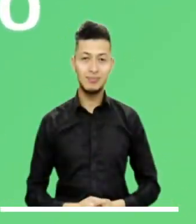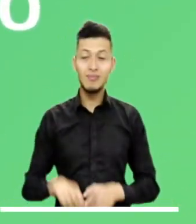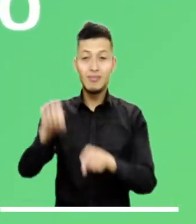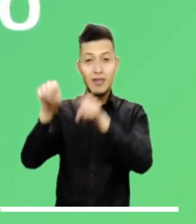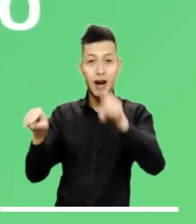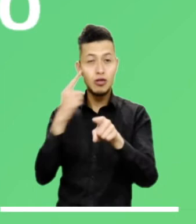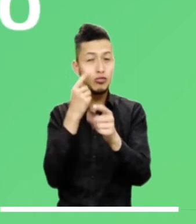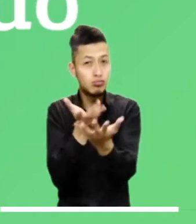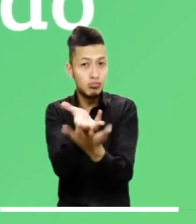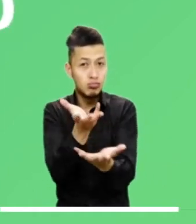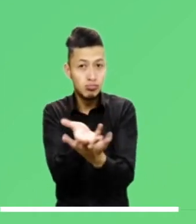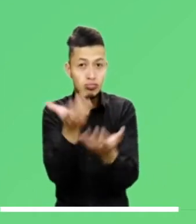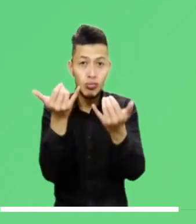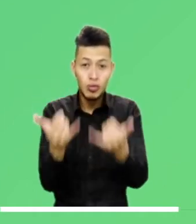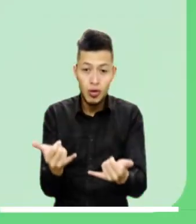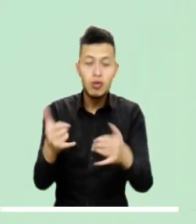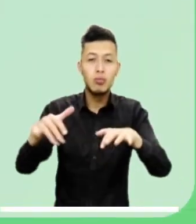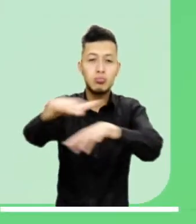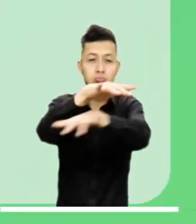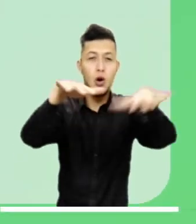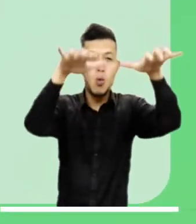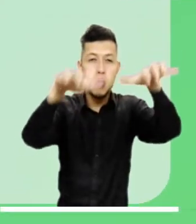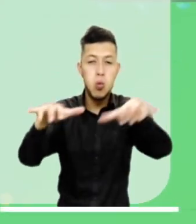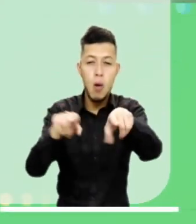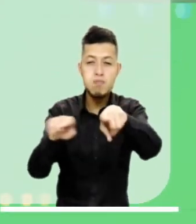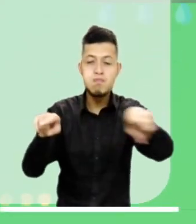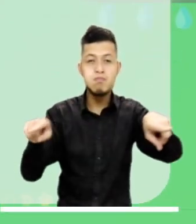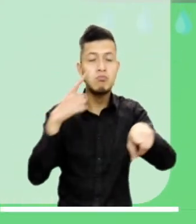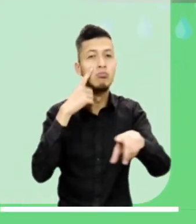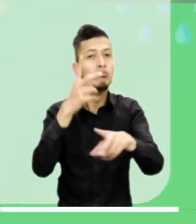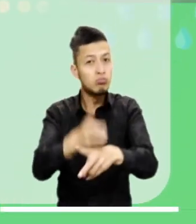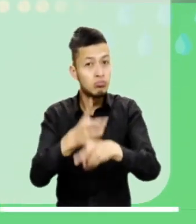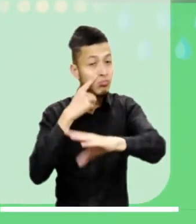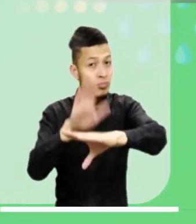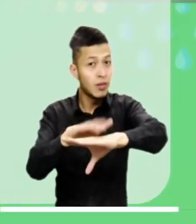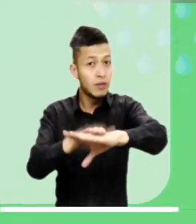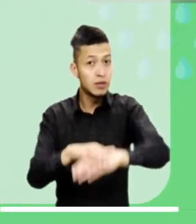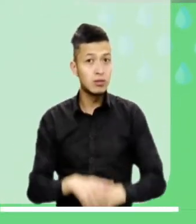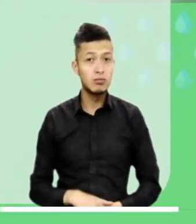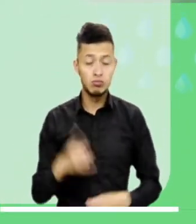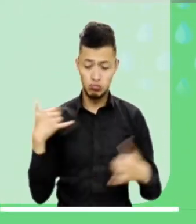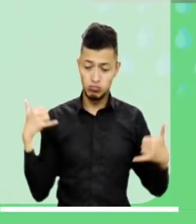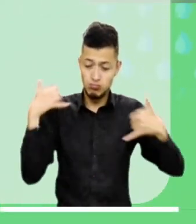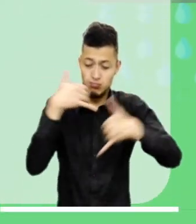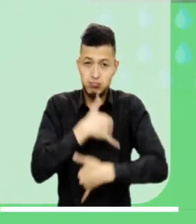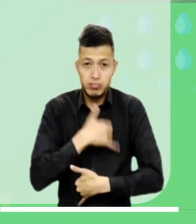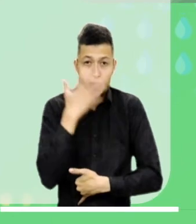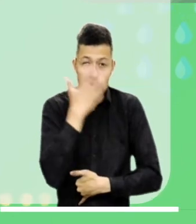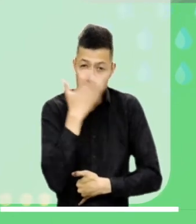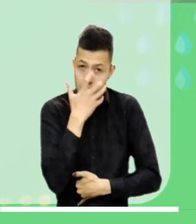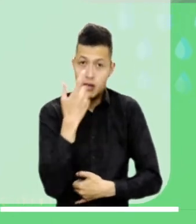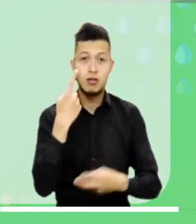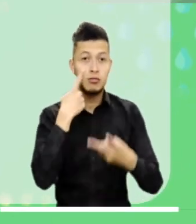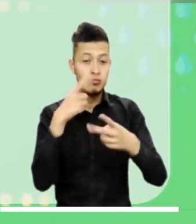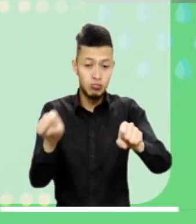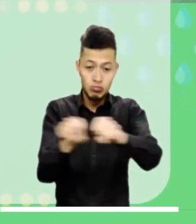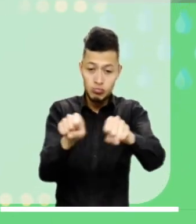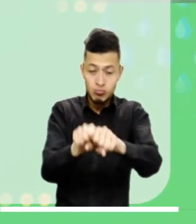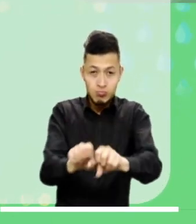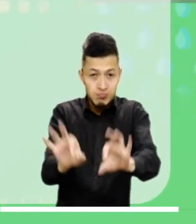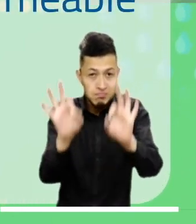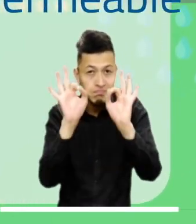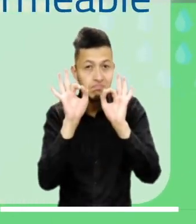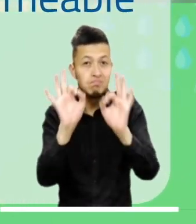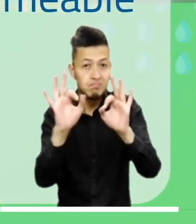Estas son algunas recomendaciones para tener en cuenta durante esta temporada de lluvias. Procure estar bien abrigado,